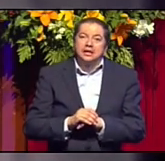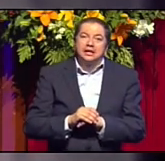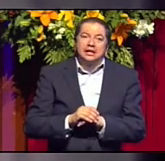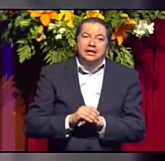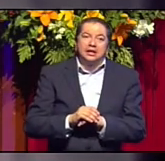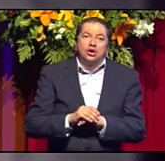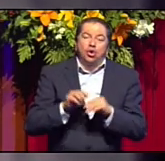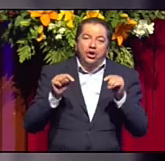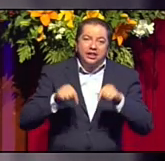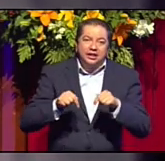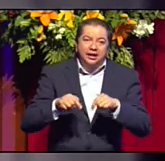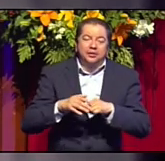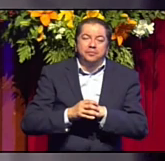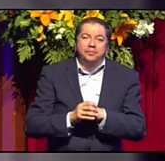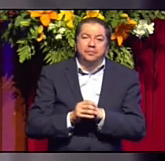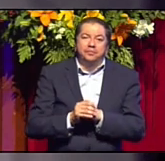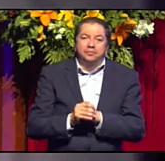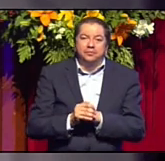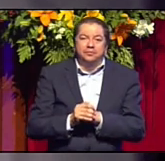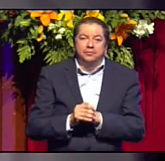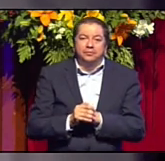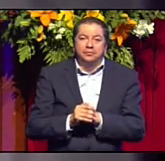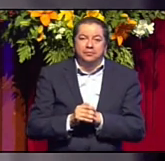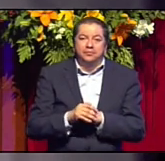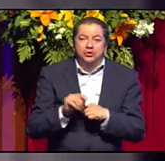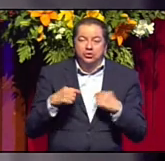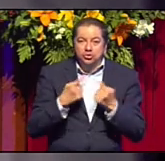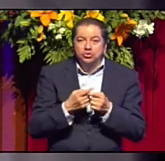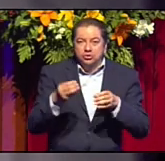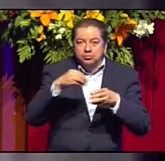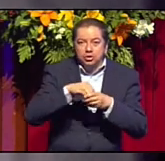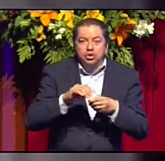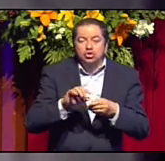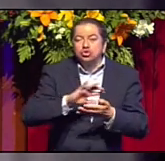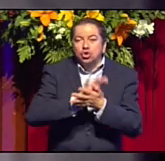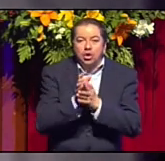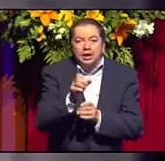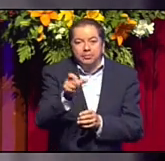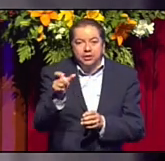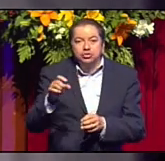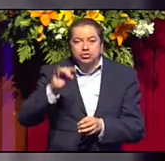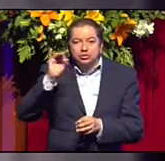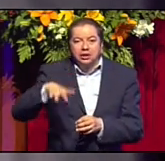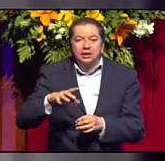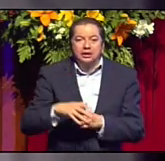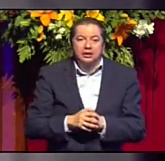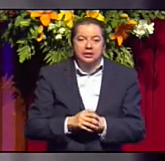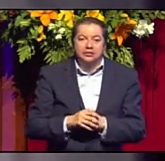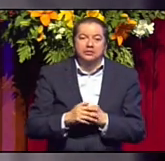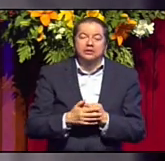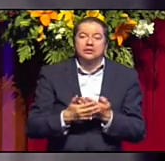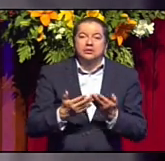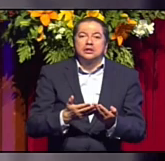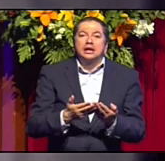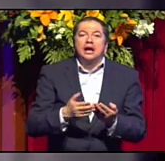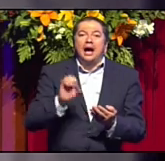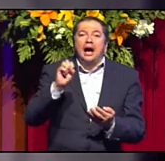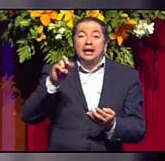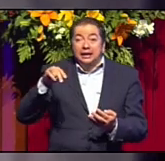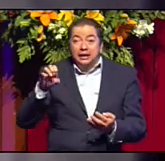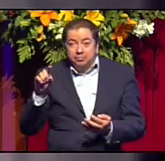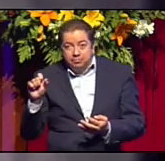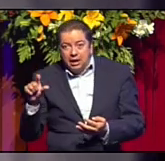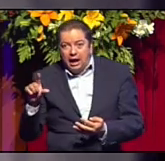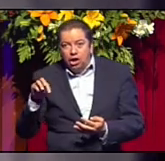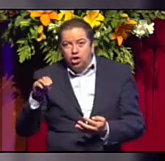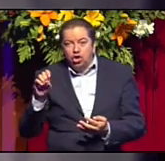Elqui. Hoy día, representantes de todo el mundo lo saben. Aquí tengo, voy a emplazar nuevamente a Daniel Maldonado,